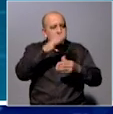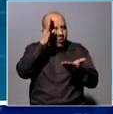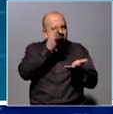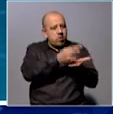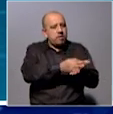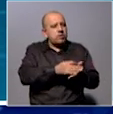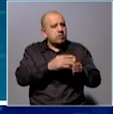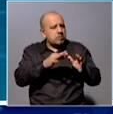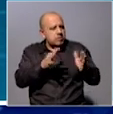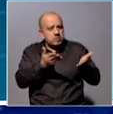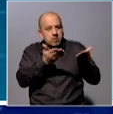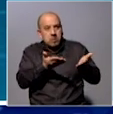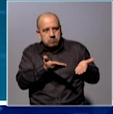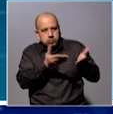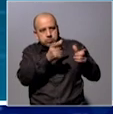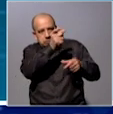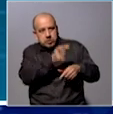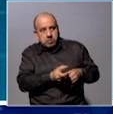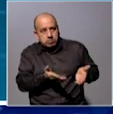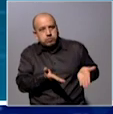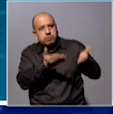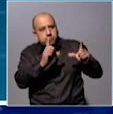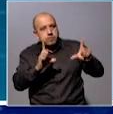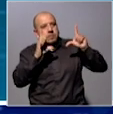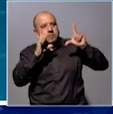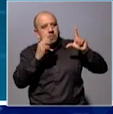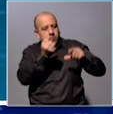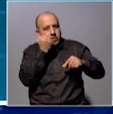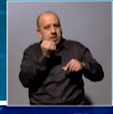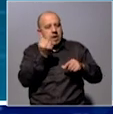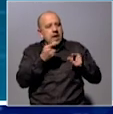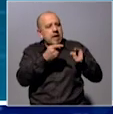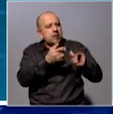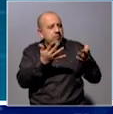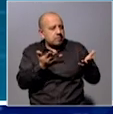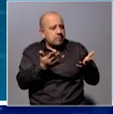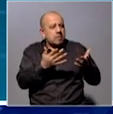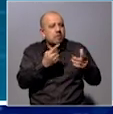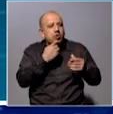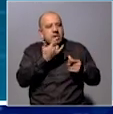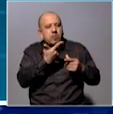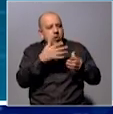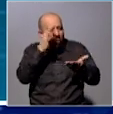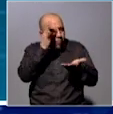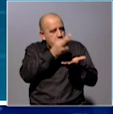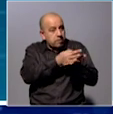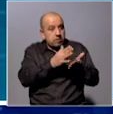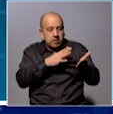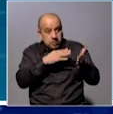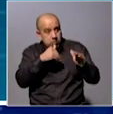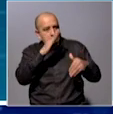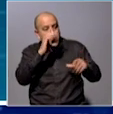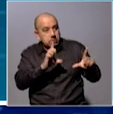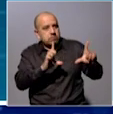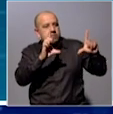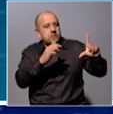fueran poco más que grandes personalidades. Se dice que en general esto, sobre todo en las poblaciones más pequeñas, de alguna manera se mantiene.